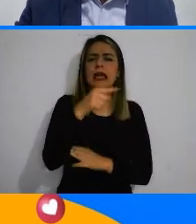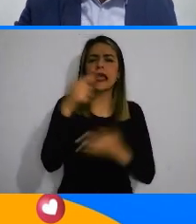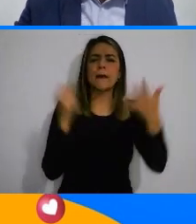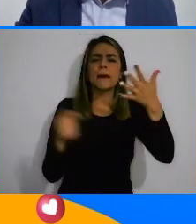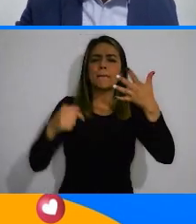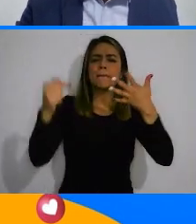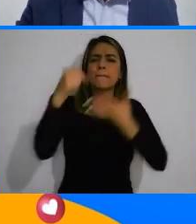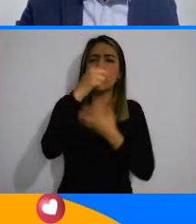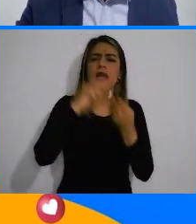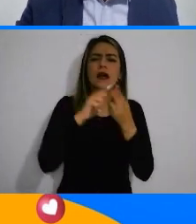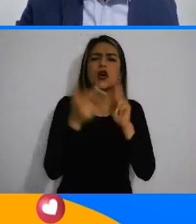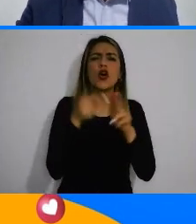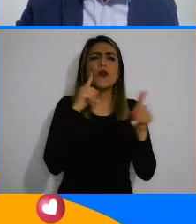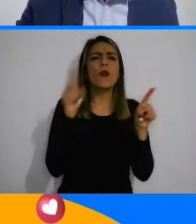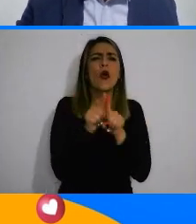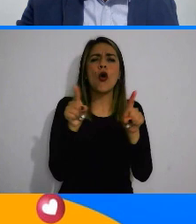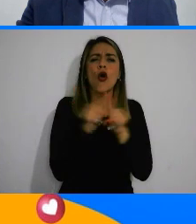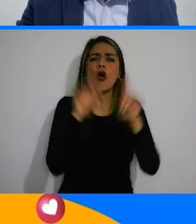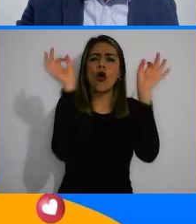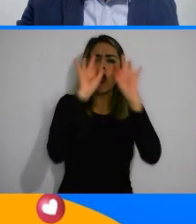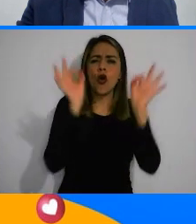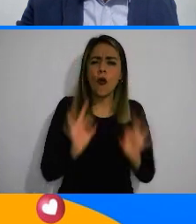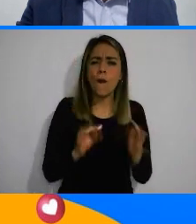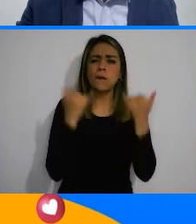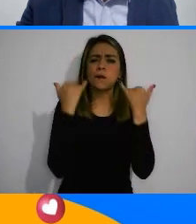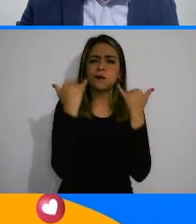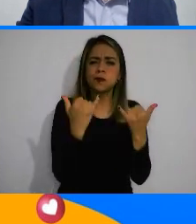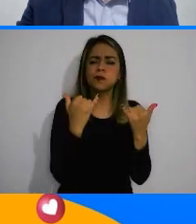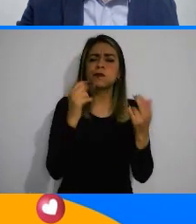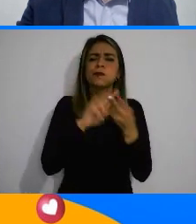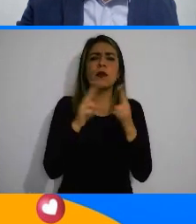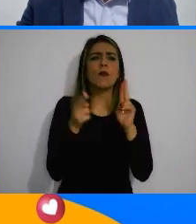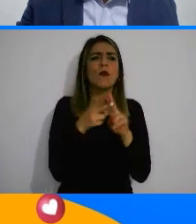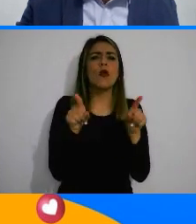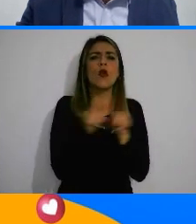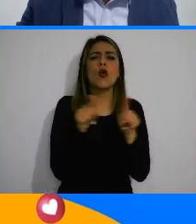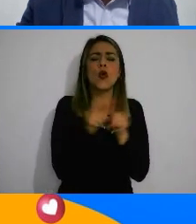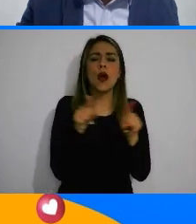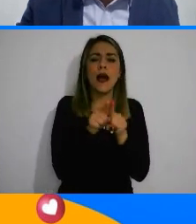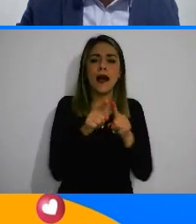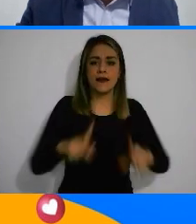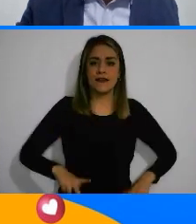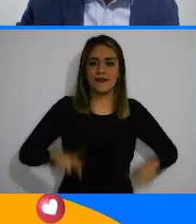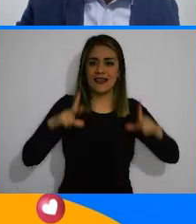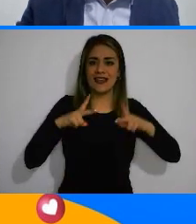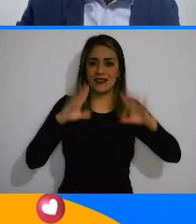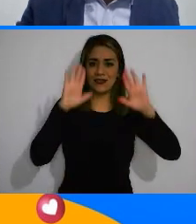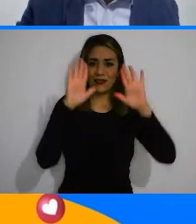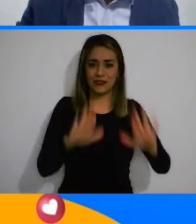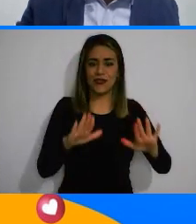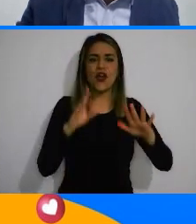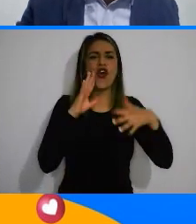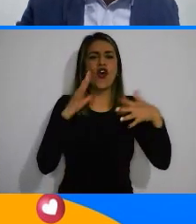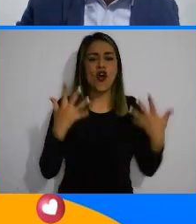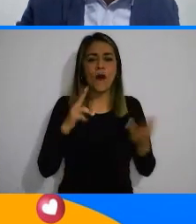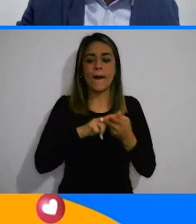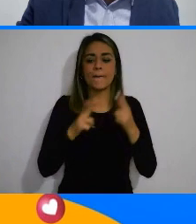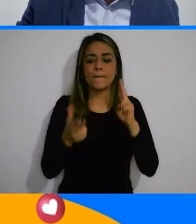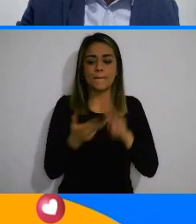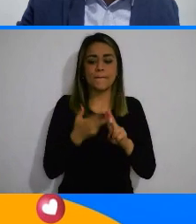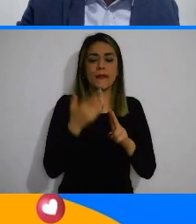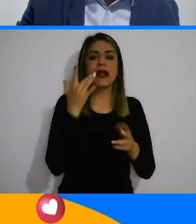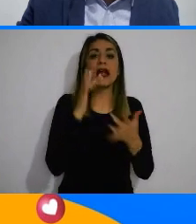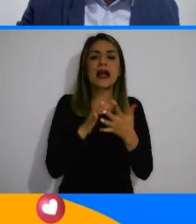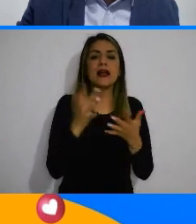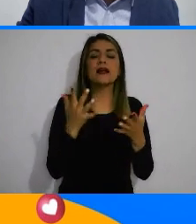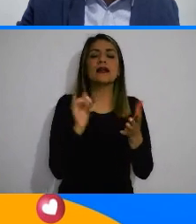serie de organización, digamos que de vida, ¿sí? En la cual inicia con la